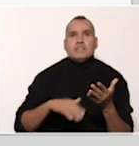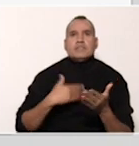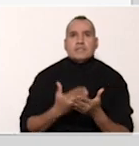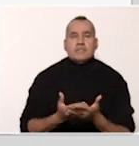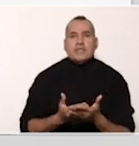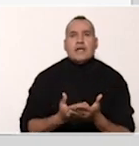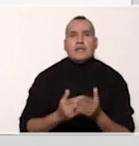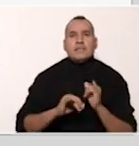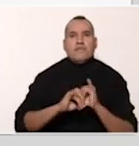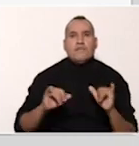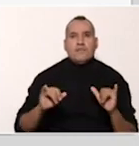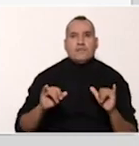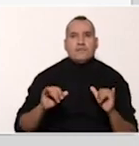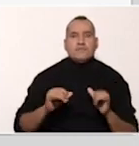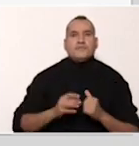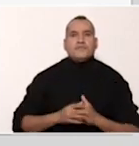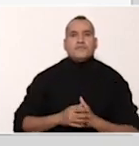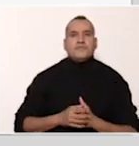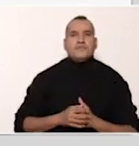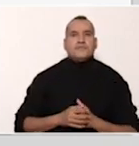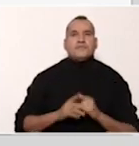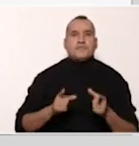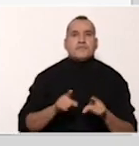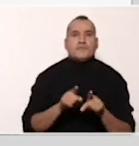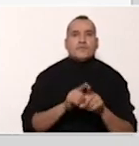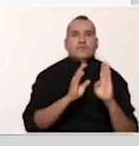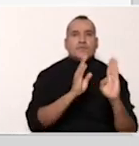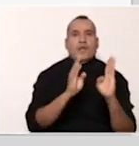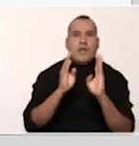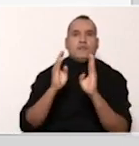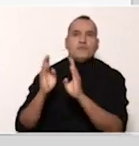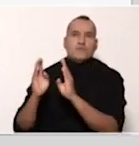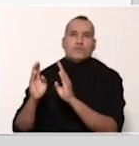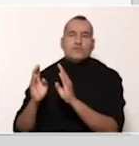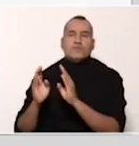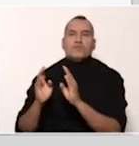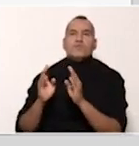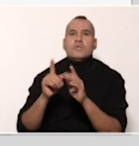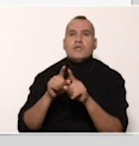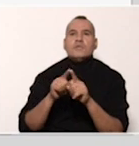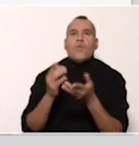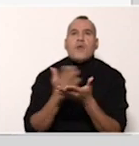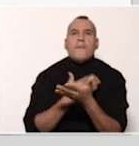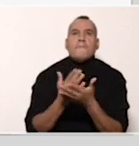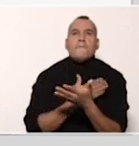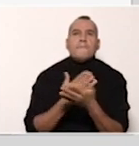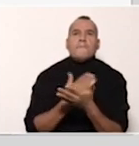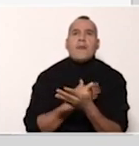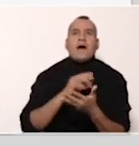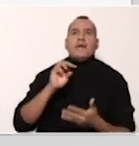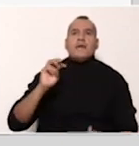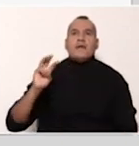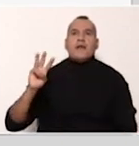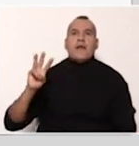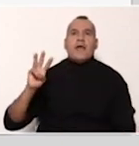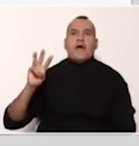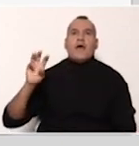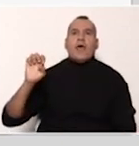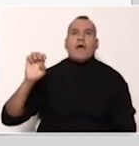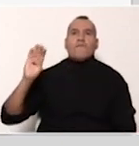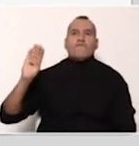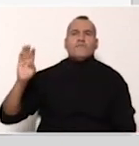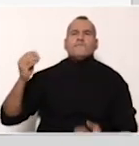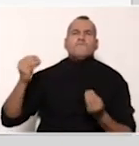de cierre de HTML. Esta es la estructura básica de una página web realizada en HTML. ¿Para